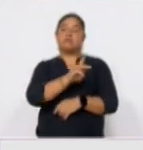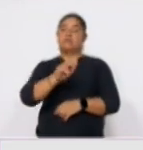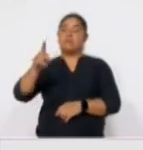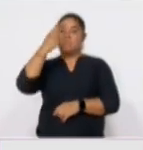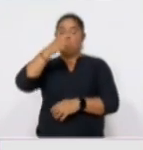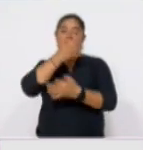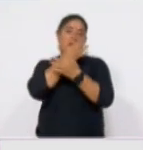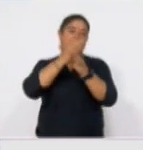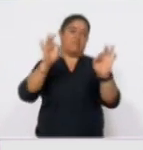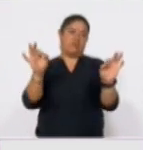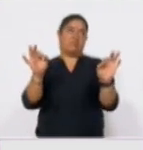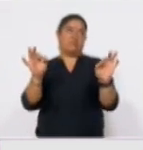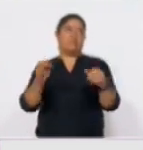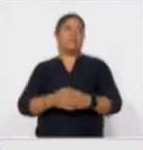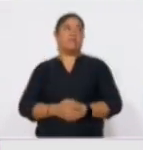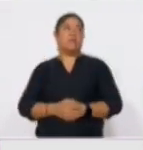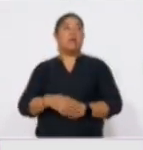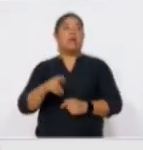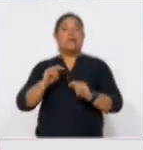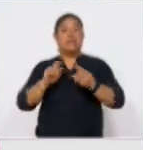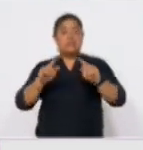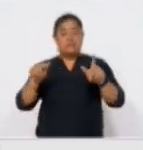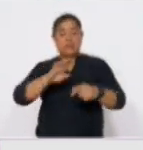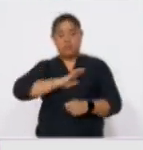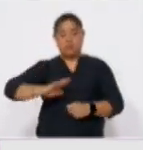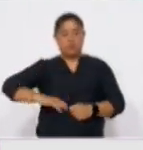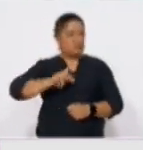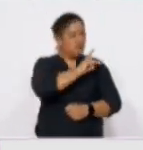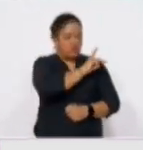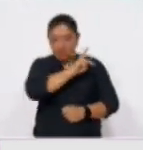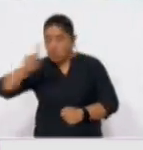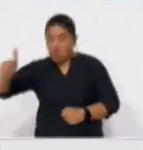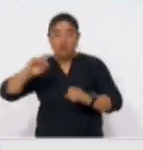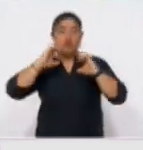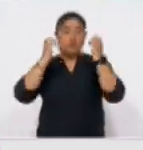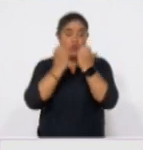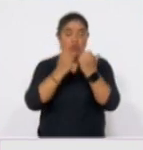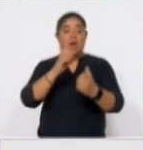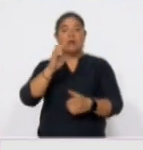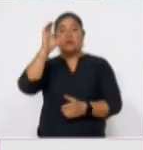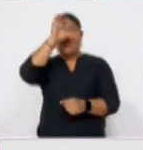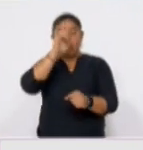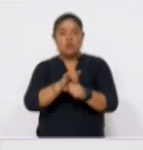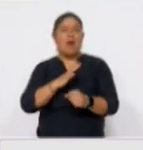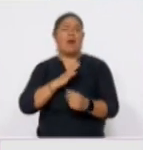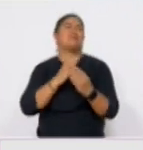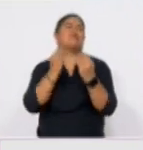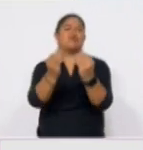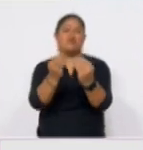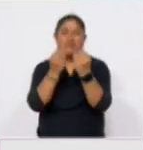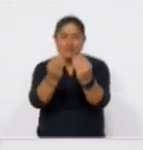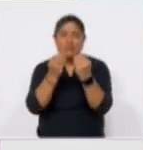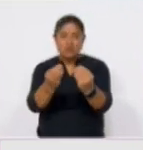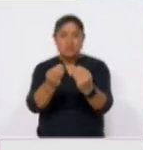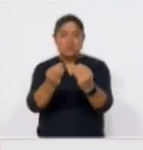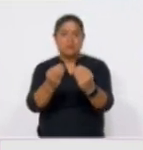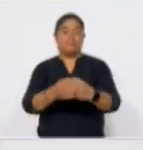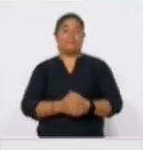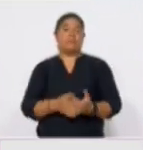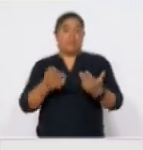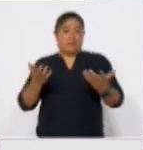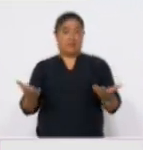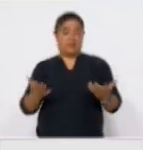difundir. En Tlaxcala, en todos los municipios, en todas las comunidades hay cultura, mucha, muchísima cultura. Y entonces para